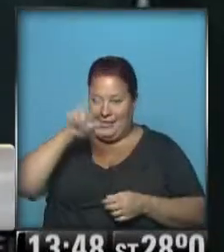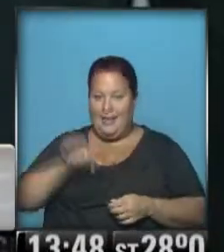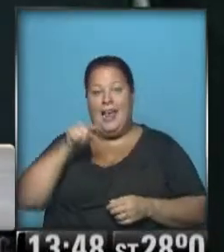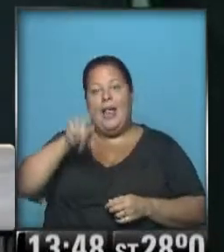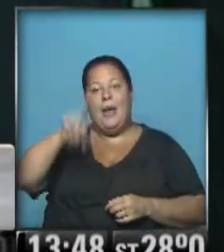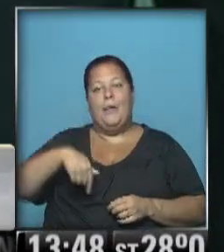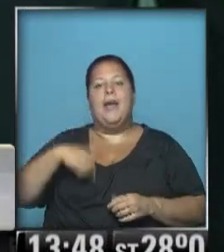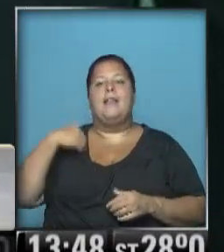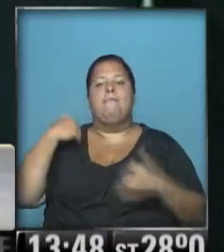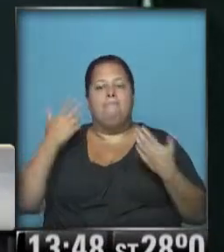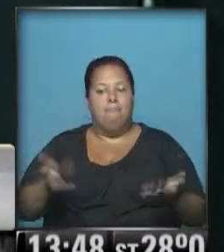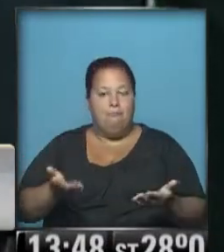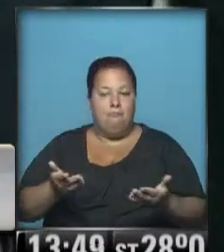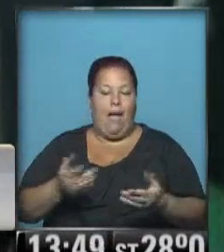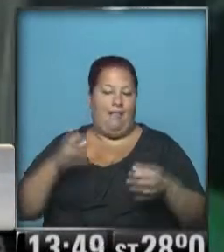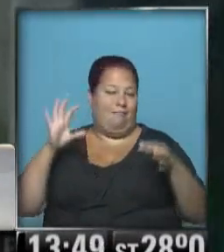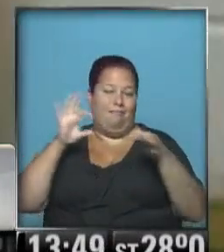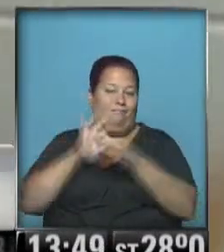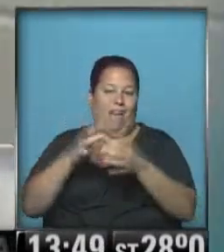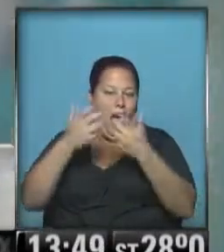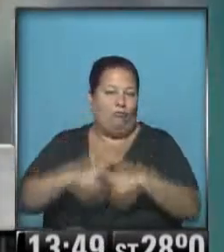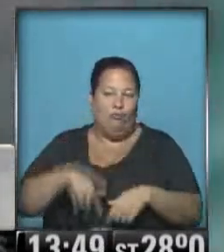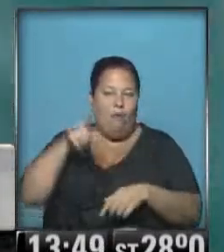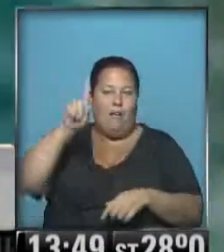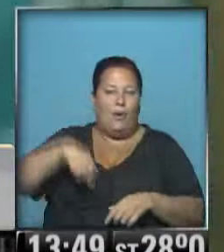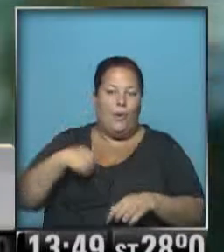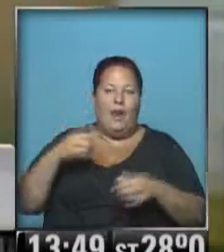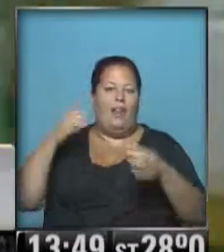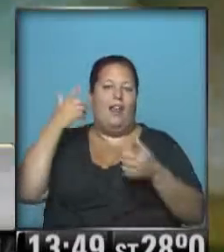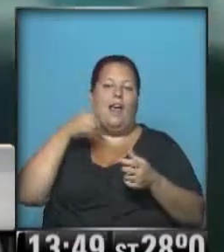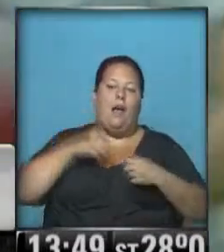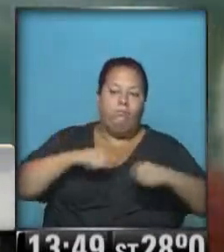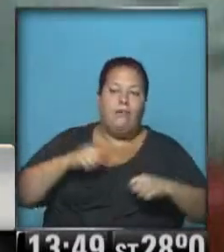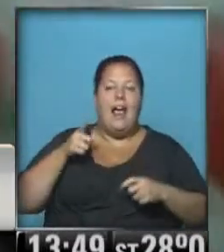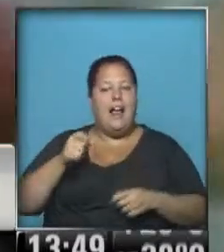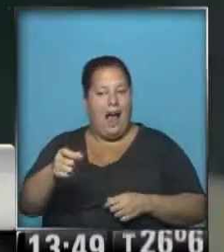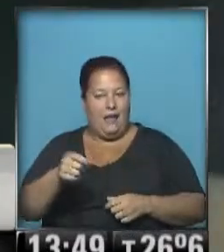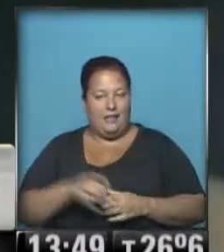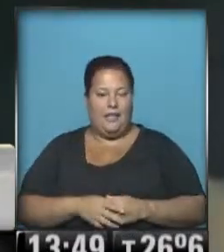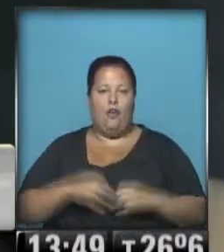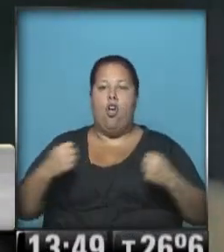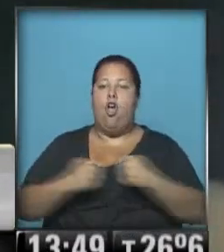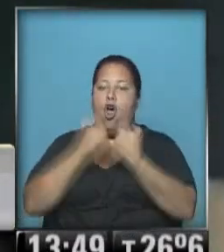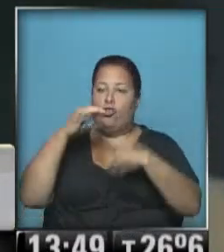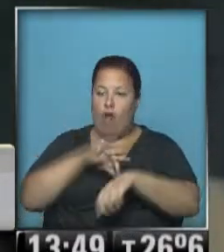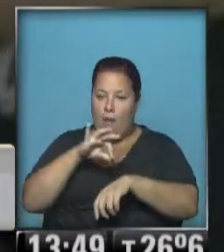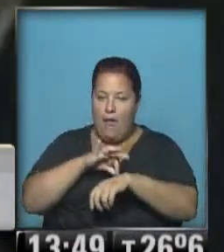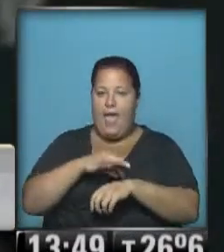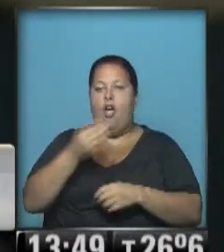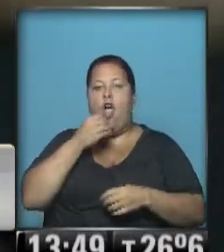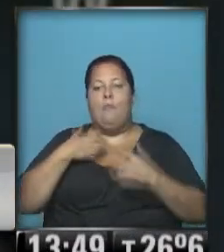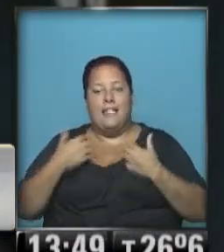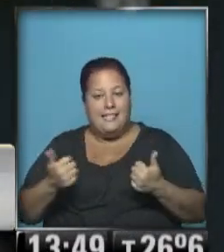haya una mayor correlación o mayor incidencia, digamos, de la vinculación entre obesidad y cáncer. Control médico, comer sano